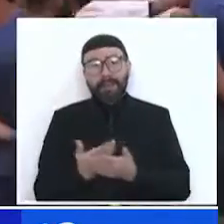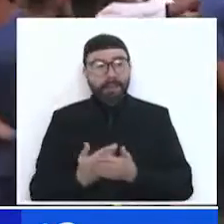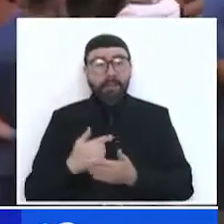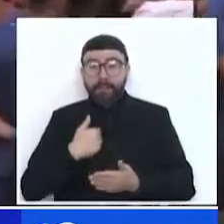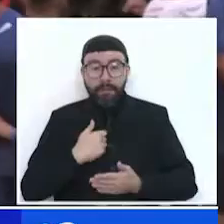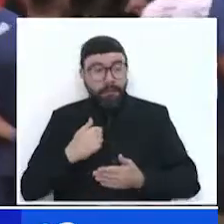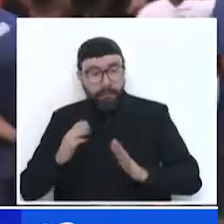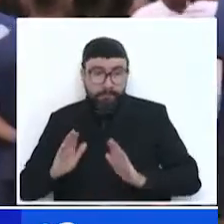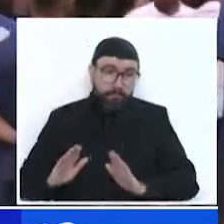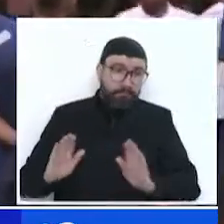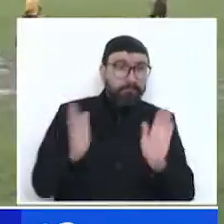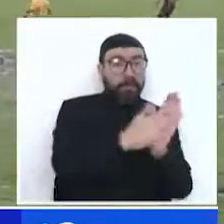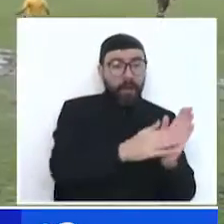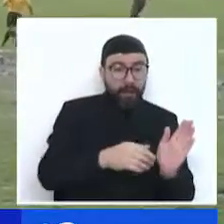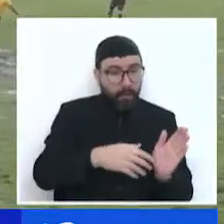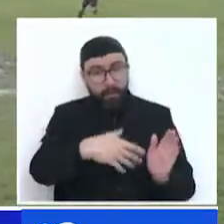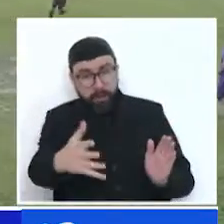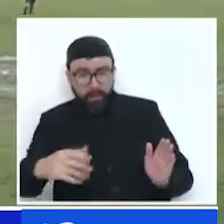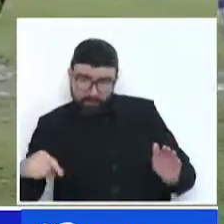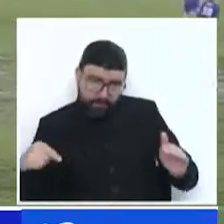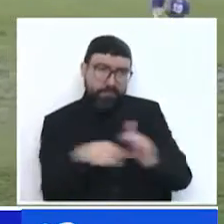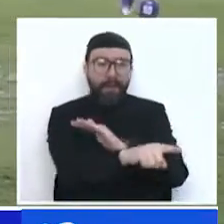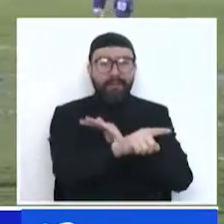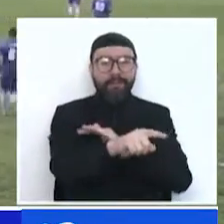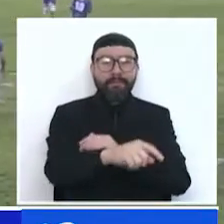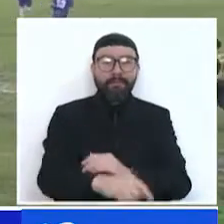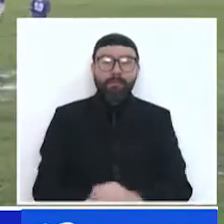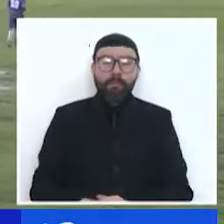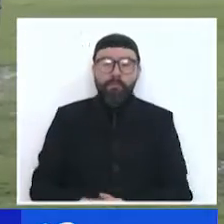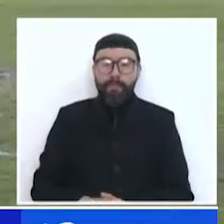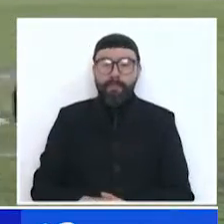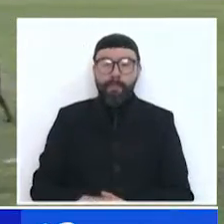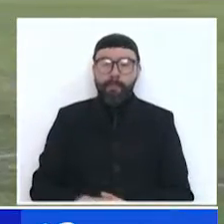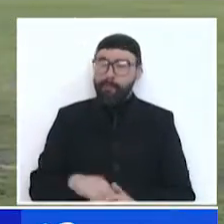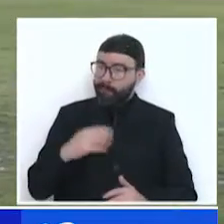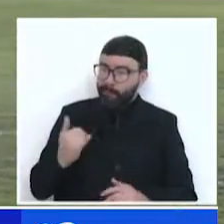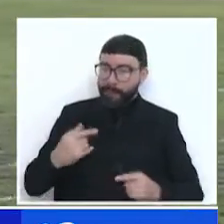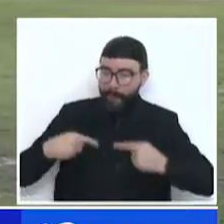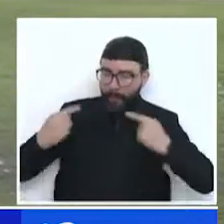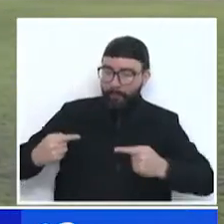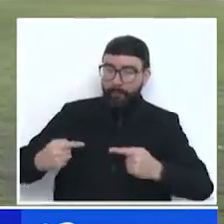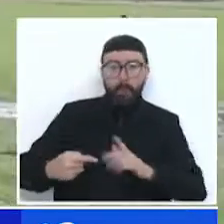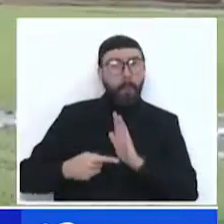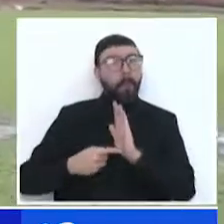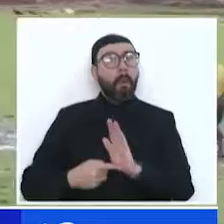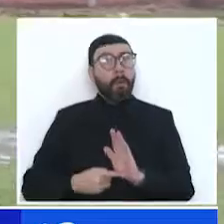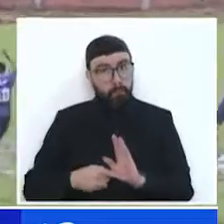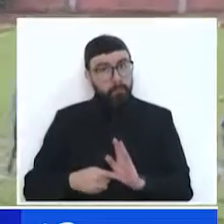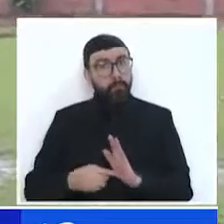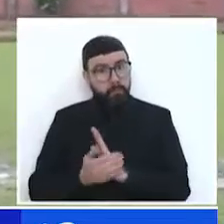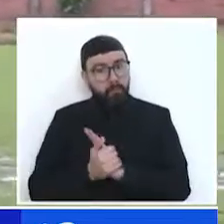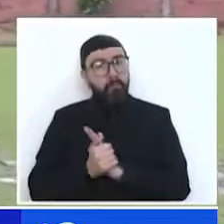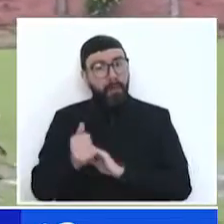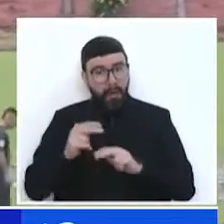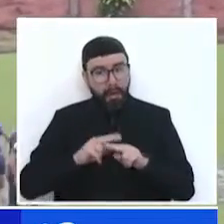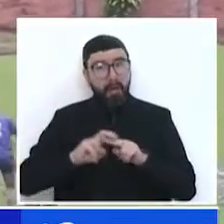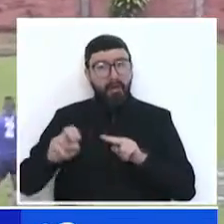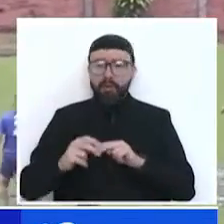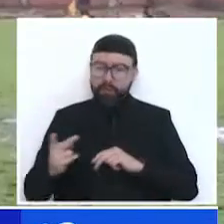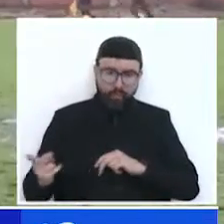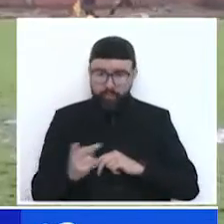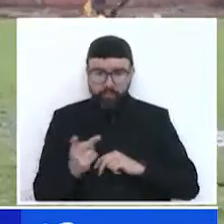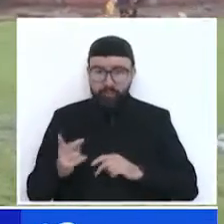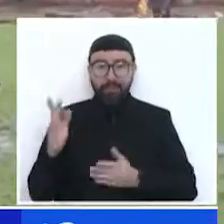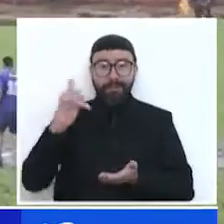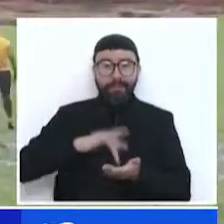y meterla, que fue la única que nos quedó. Sin duda alguna, este torneo evidenció un excelente nivel técnico donde los 2 equipos